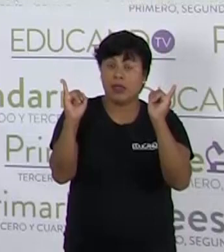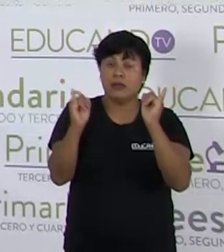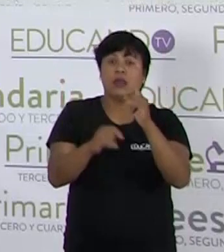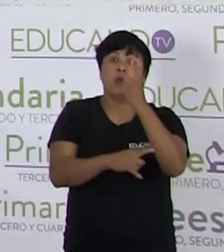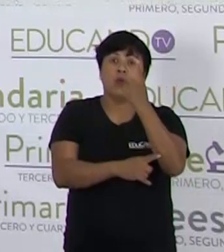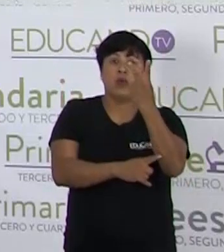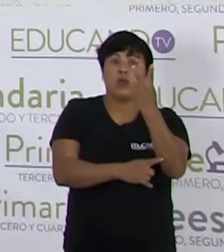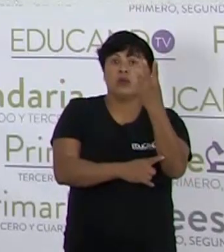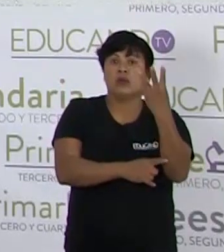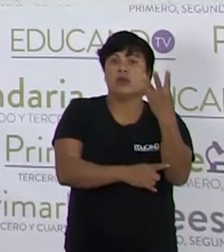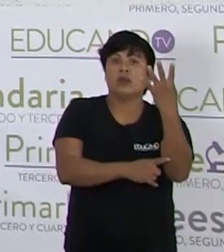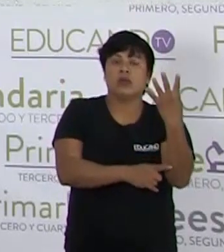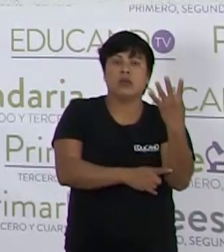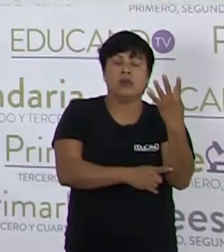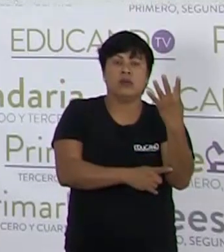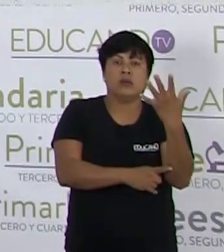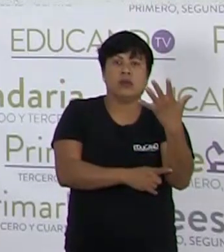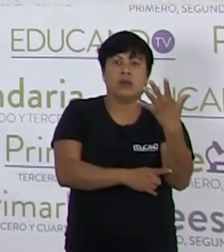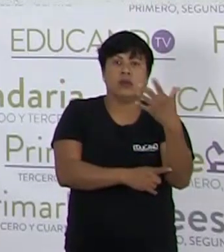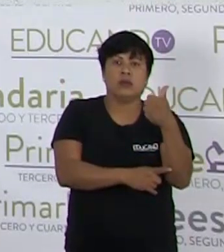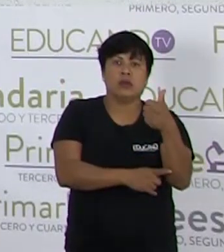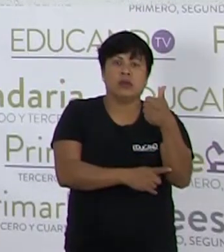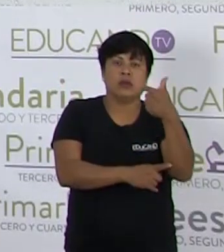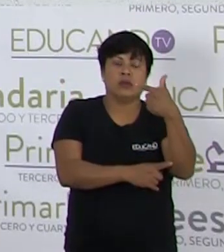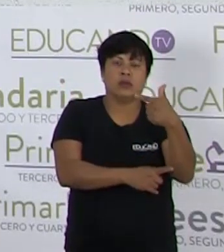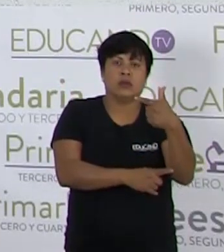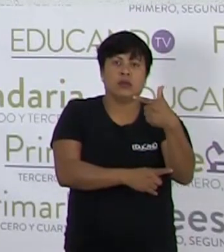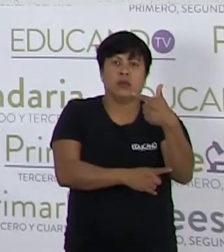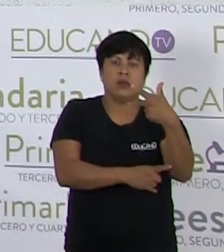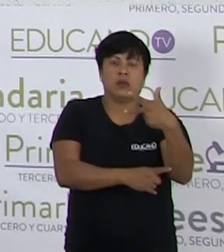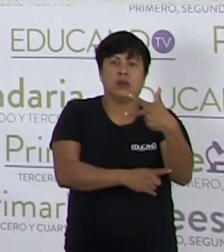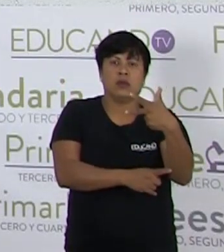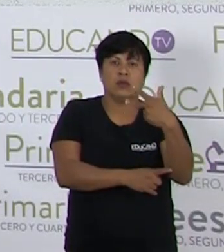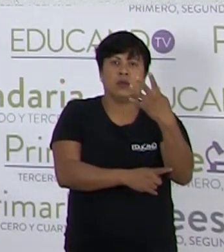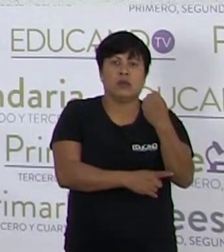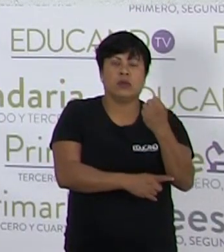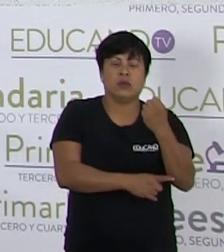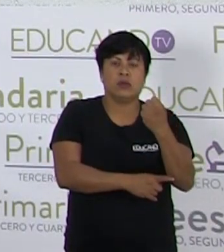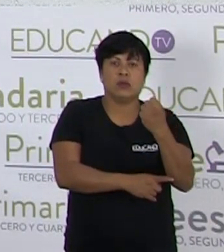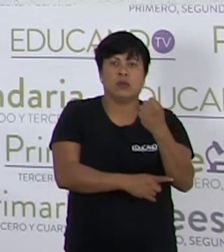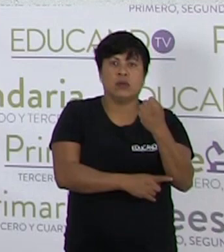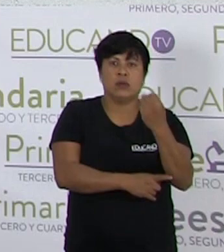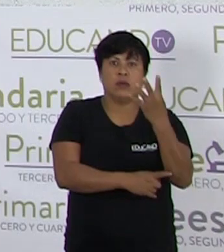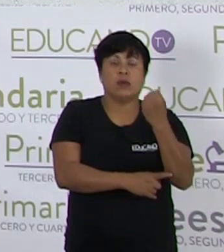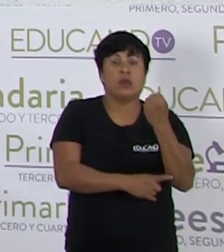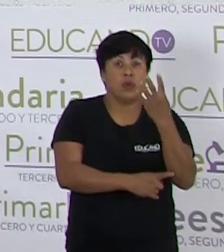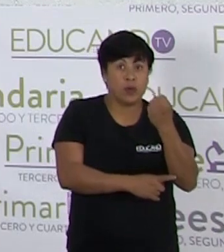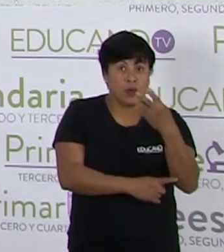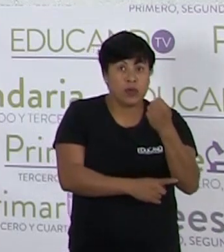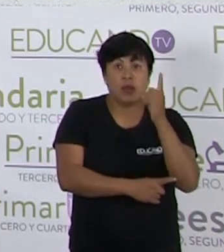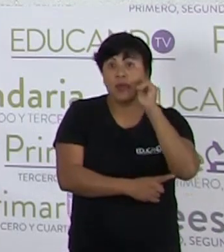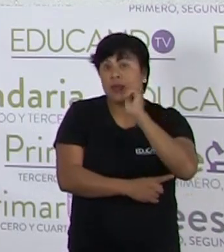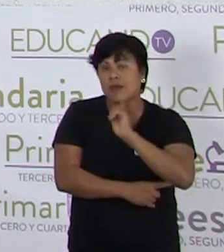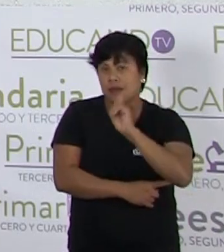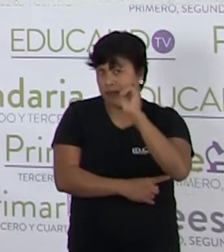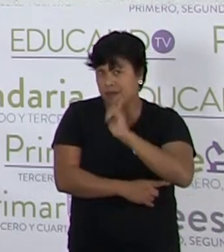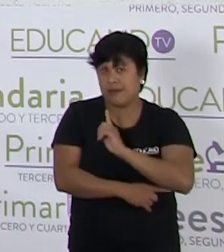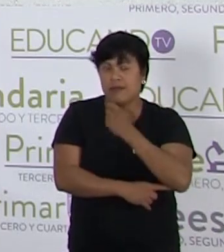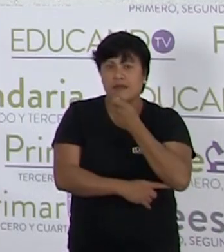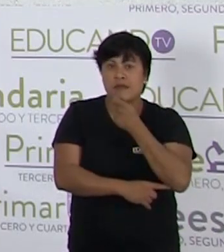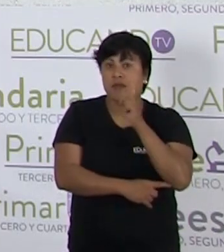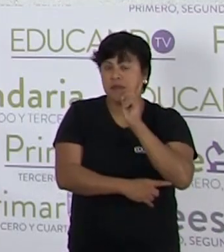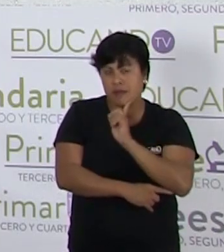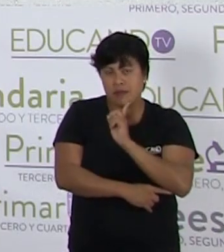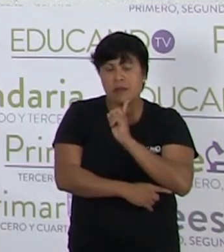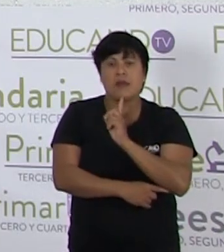1, 2, 3, 4, 5, 6, 7, 8, 9 niñas. Por lo